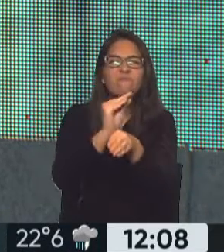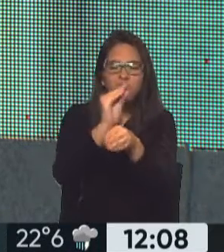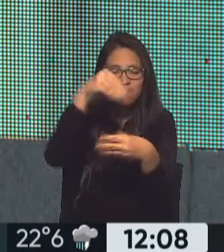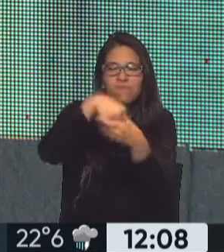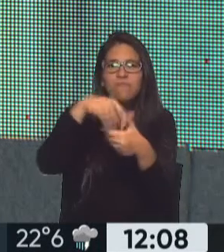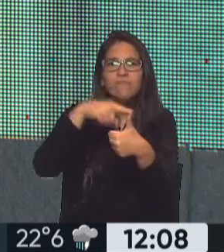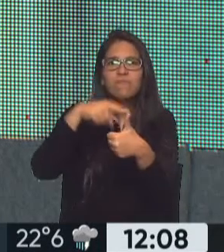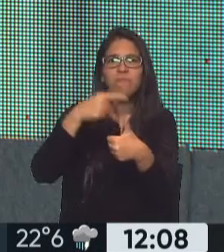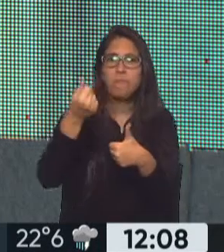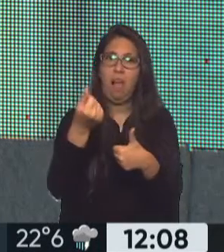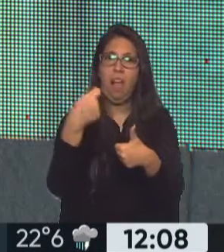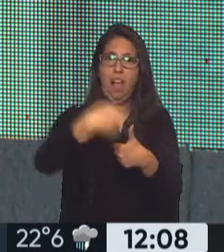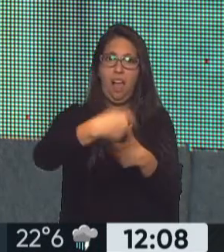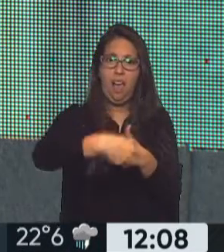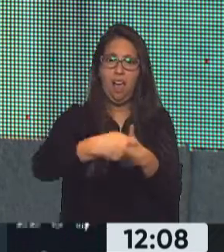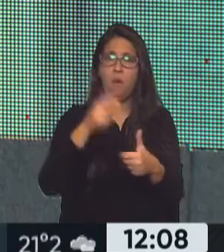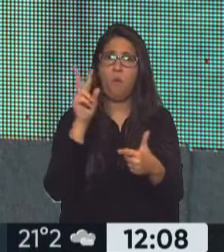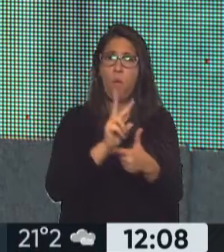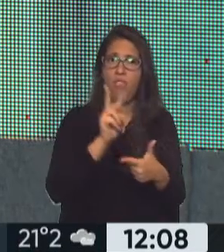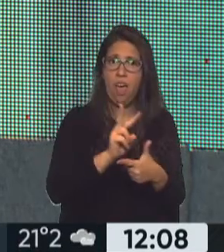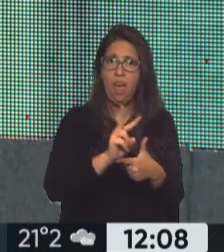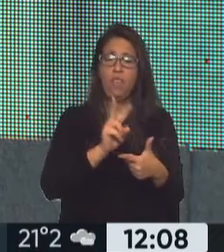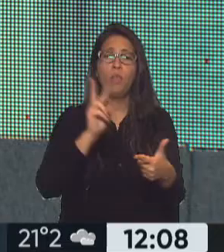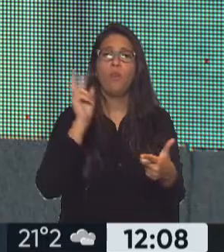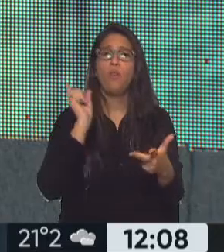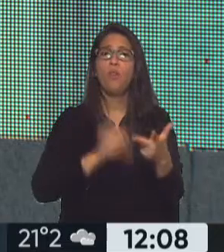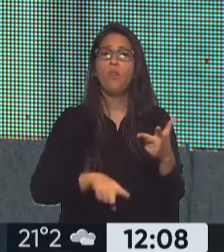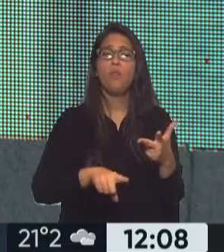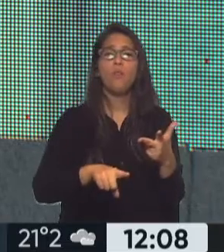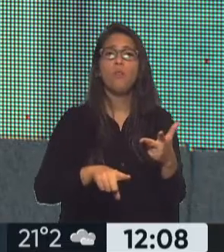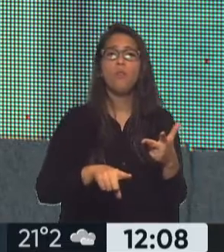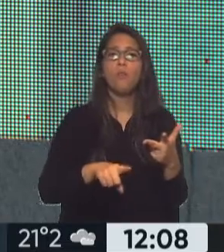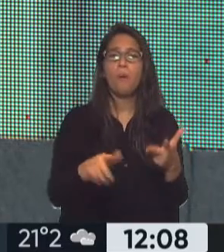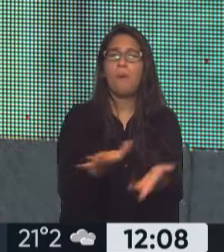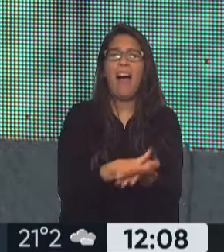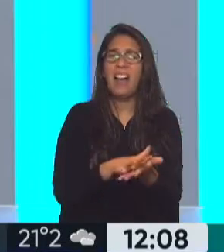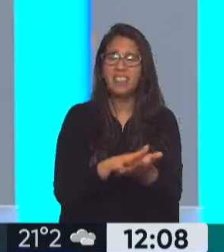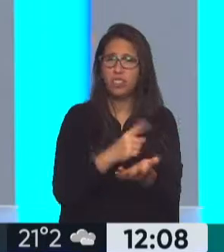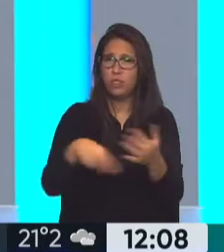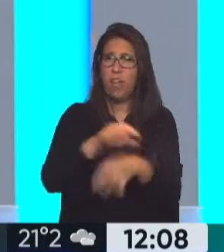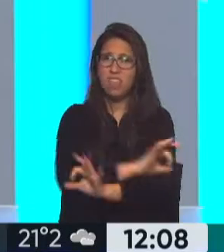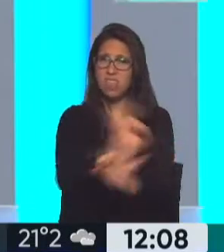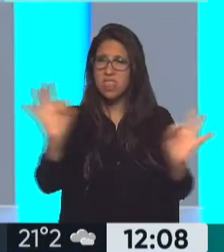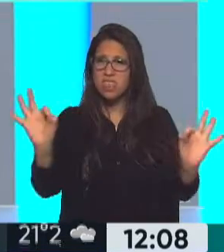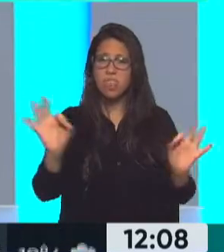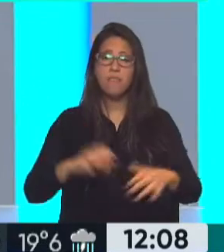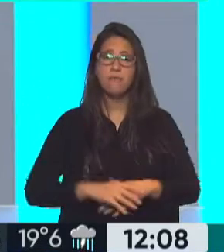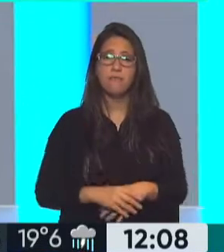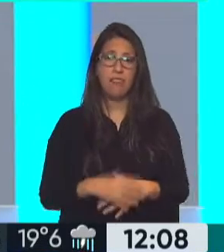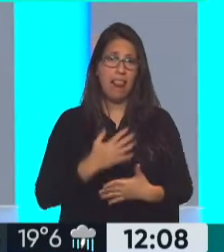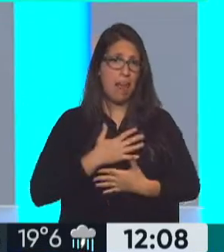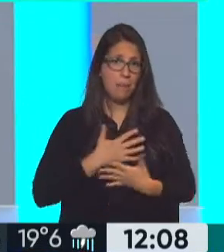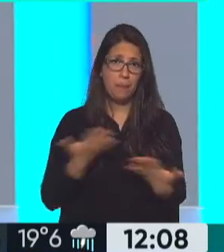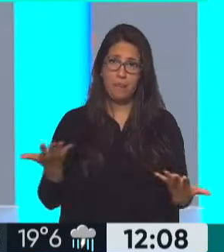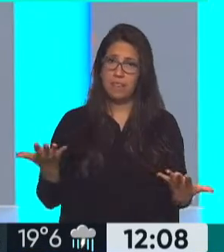desde la manutención hasta el cuidado, hasta, bueno, las cuestiones más básicas. Bueno, desafortunadamente es una